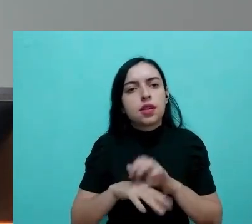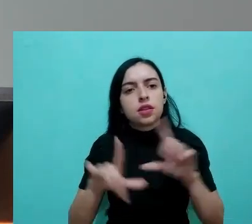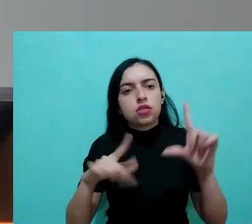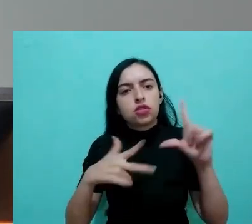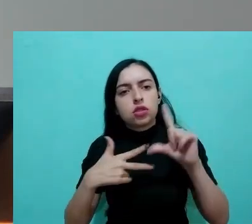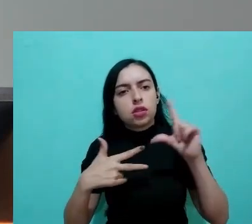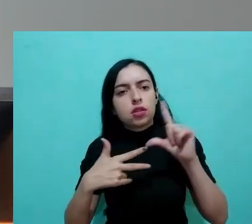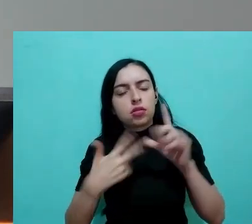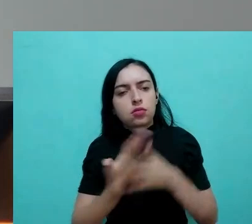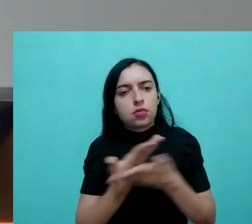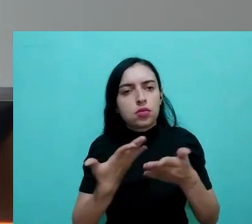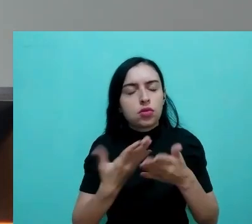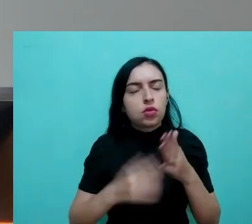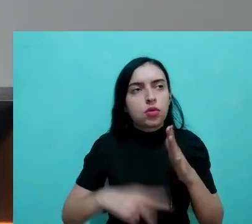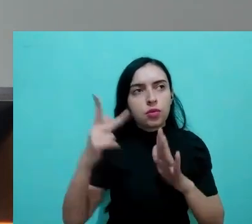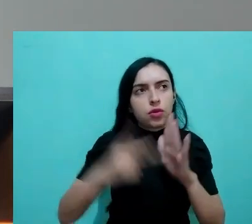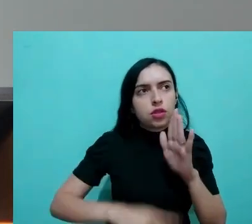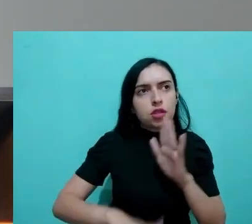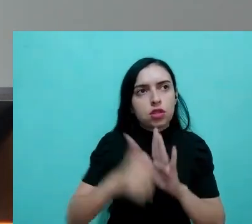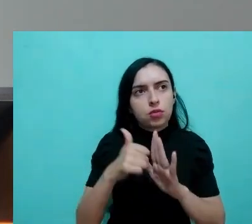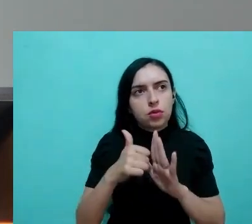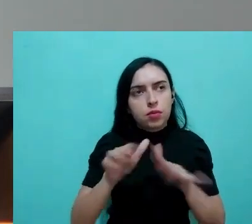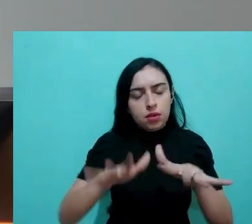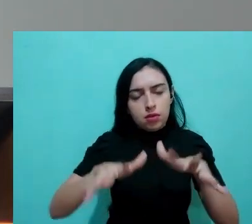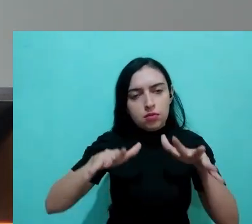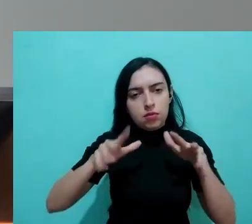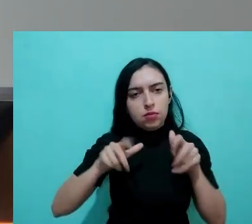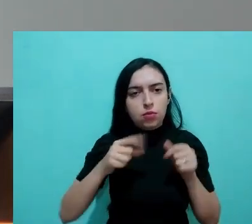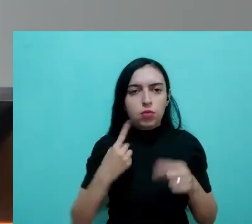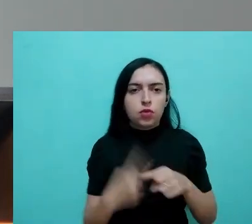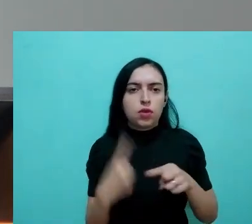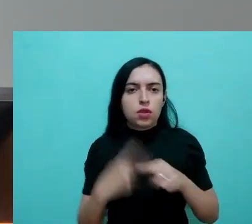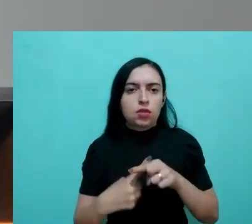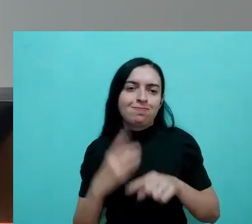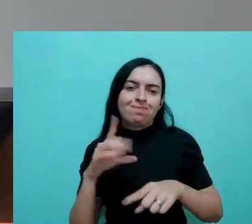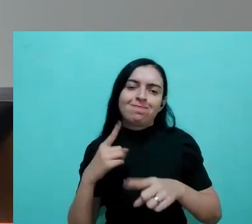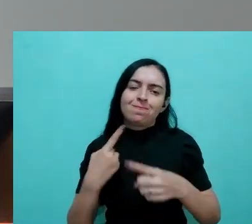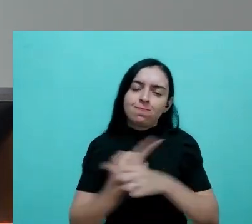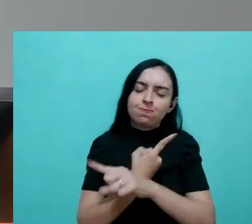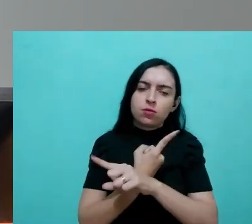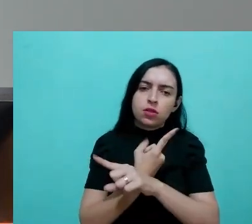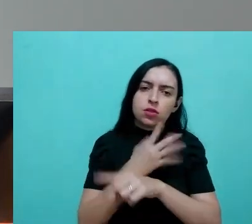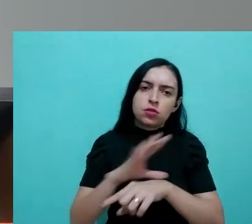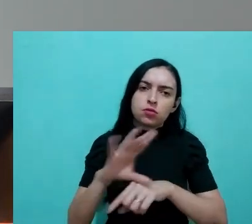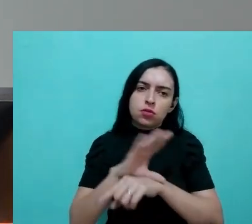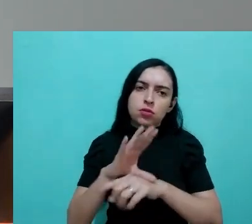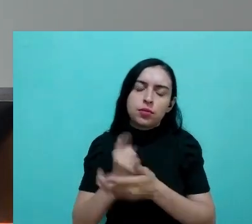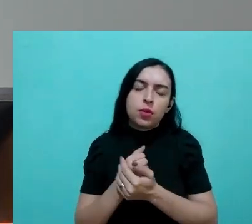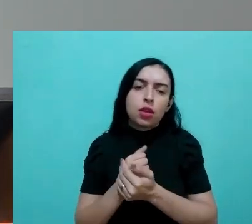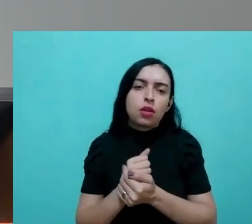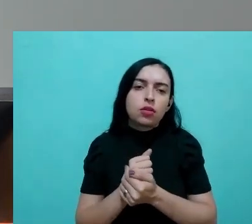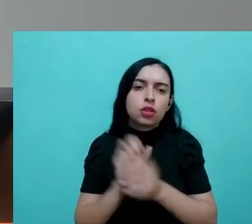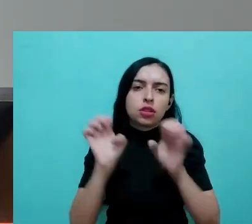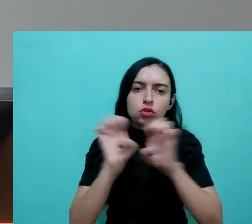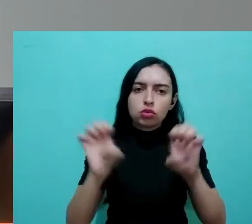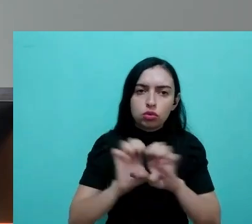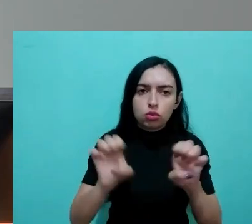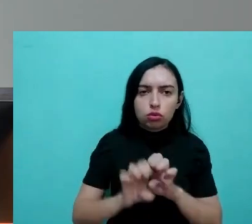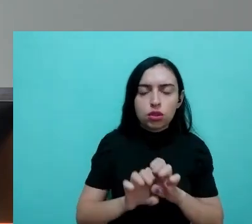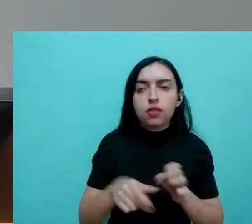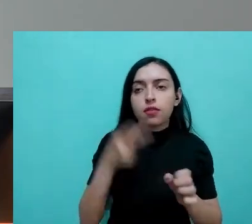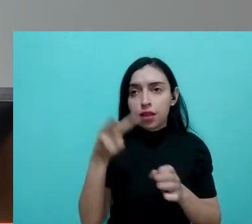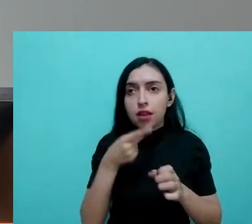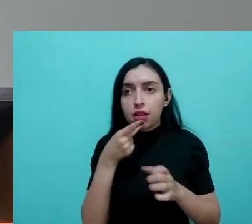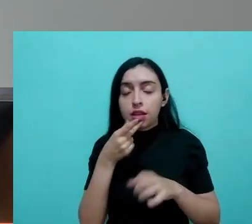un proyecto de la primera asamblea por causa de su inconstitucionalidad, la fórmula mencionada en la Constitución